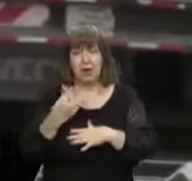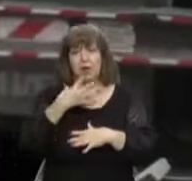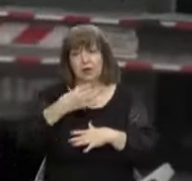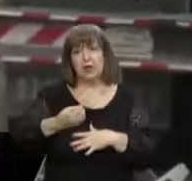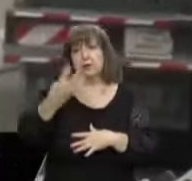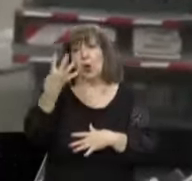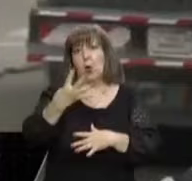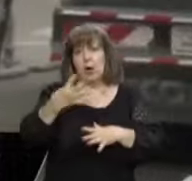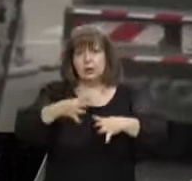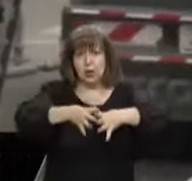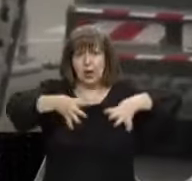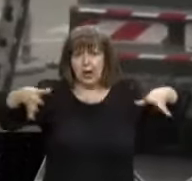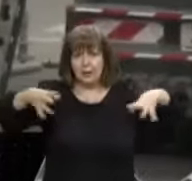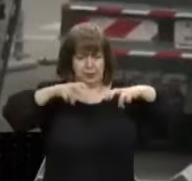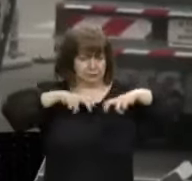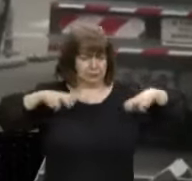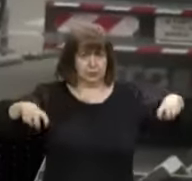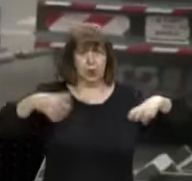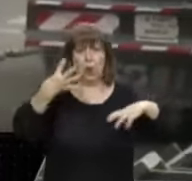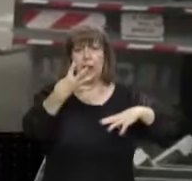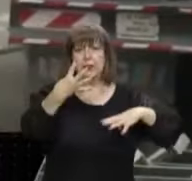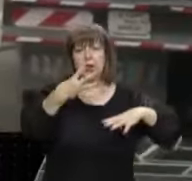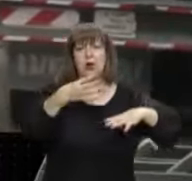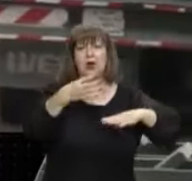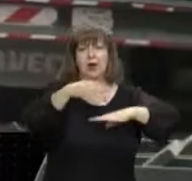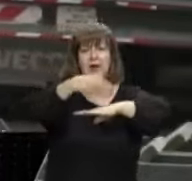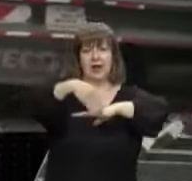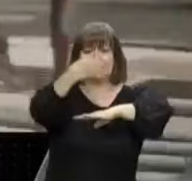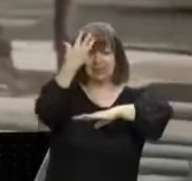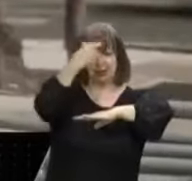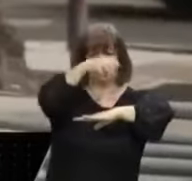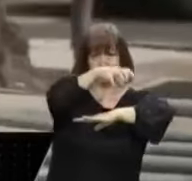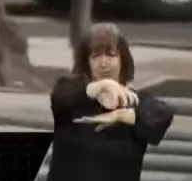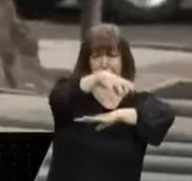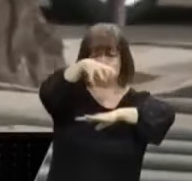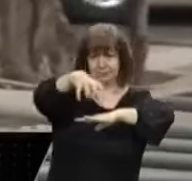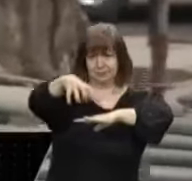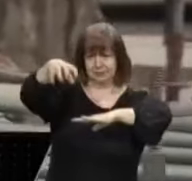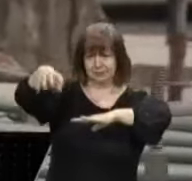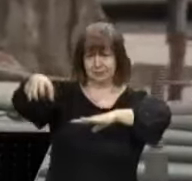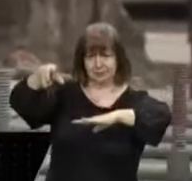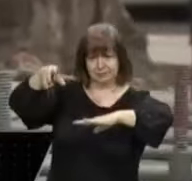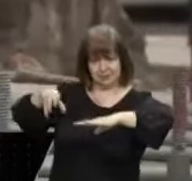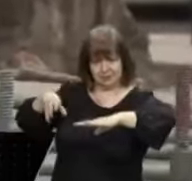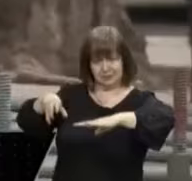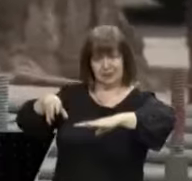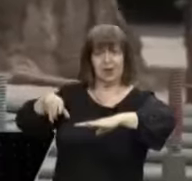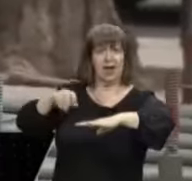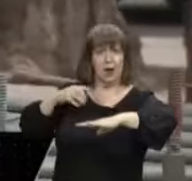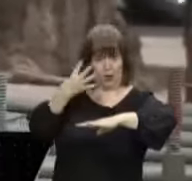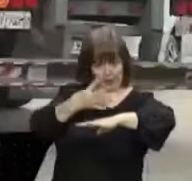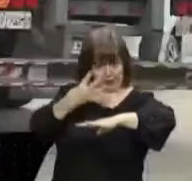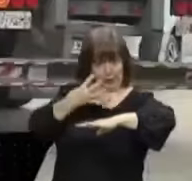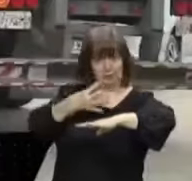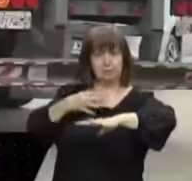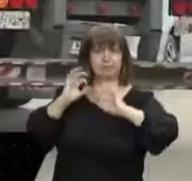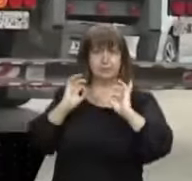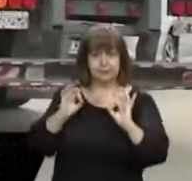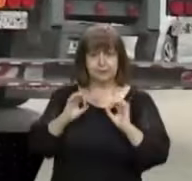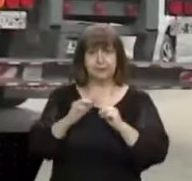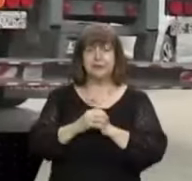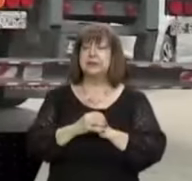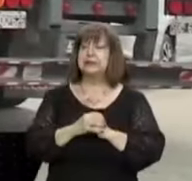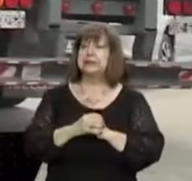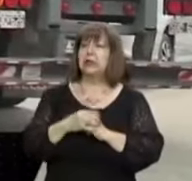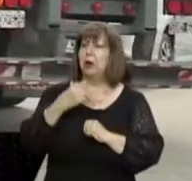gigantes, son 4 palcos en calle San Martín y 4 palcos ubicados frente al, entre el Teatro Independencia y el Hotel Hyatt, ¿no?